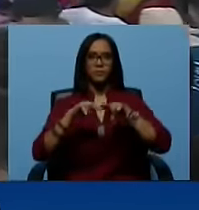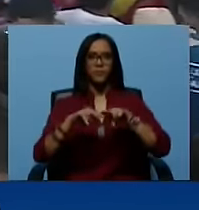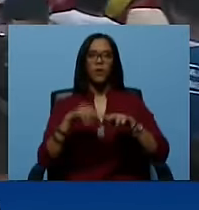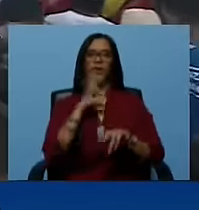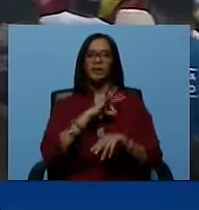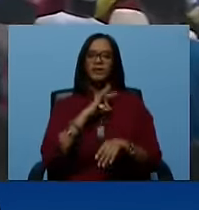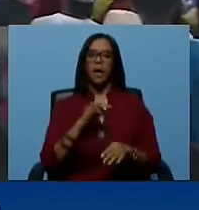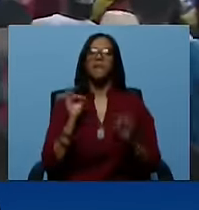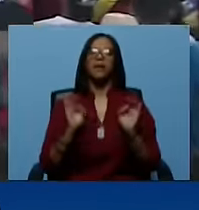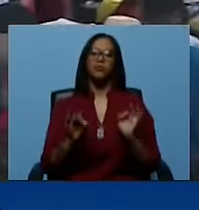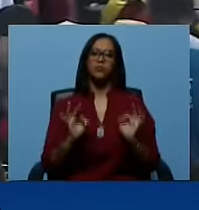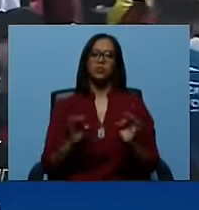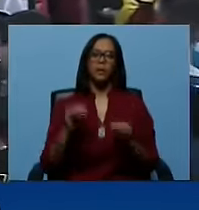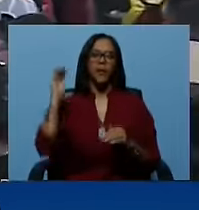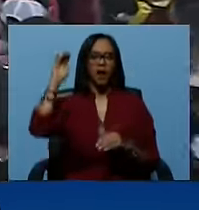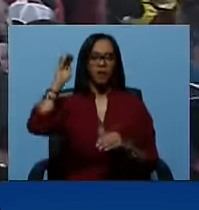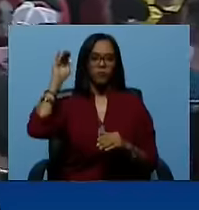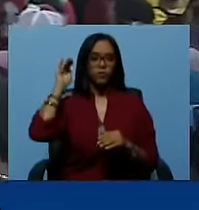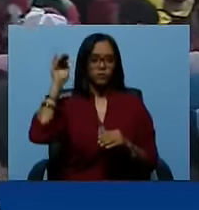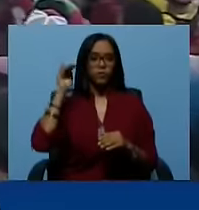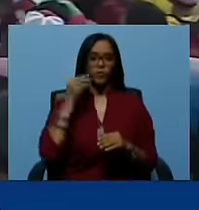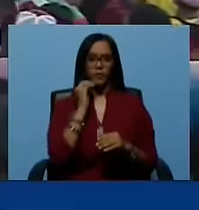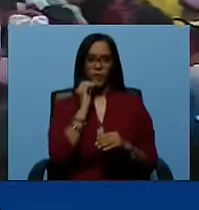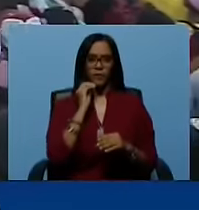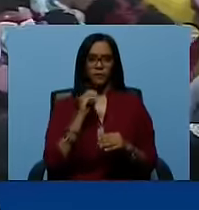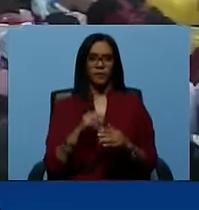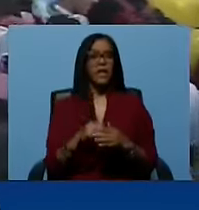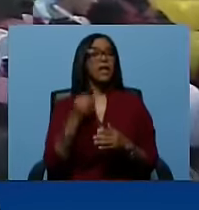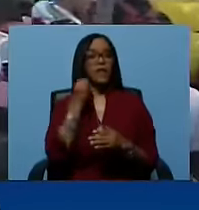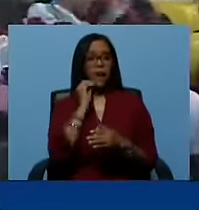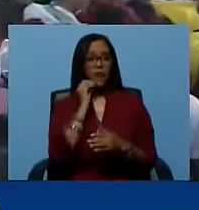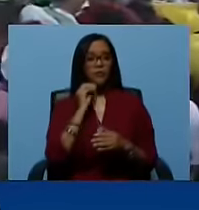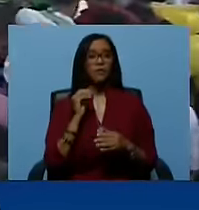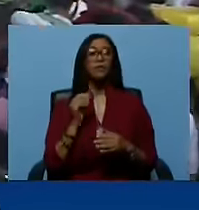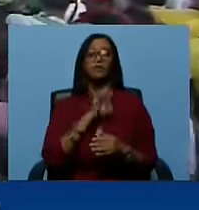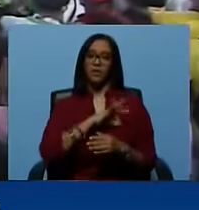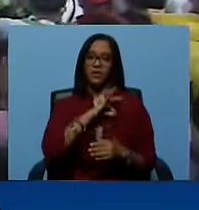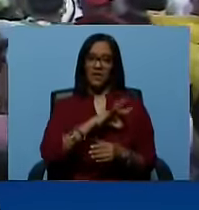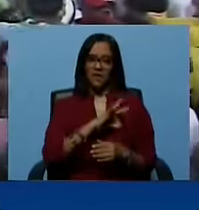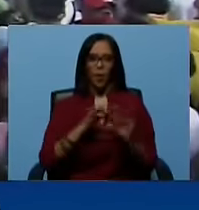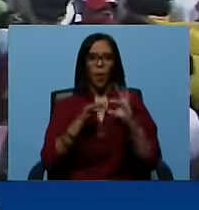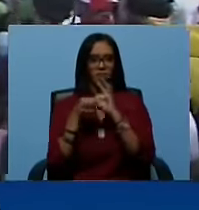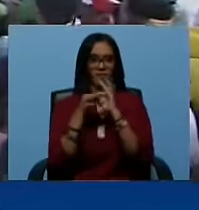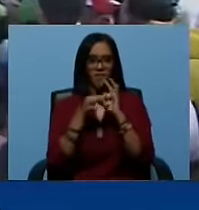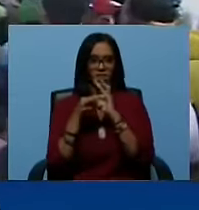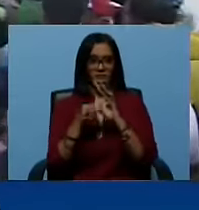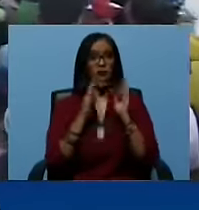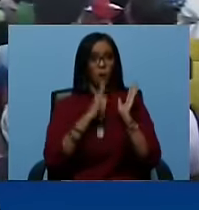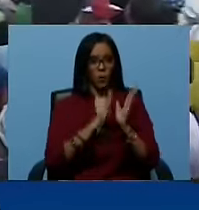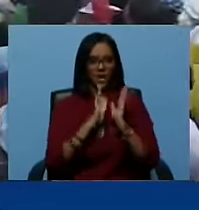justa para las futuras generaciones. La juventud socialista unifica,